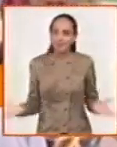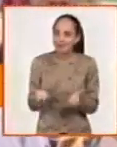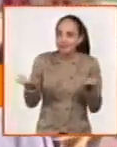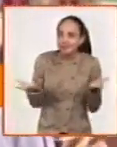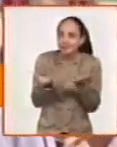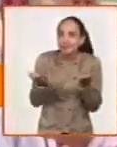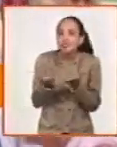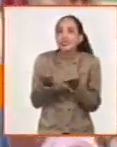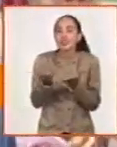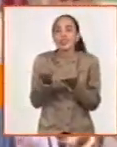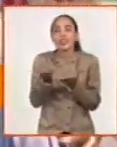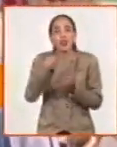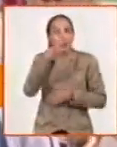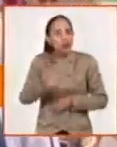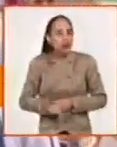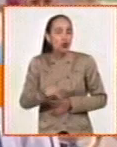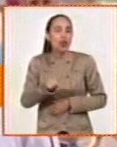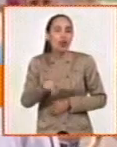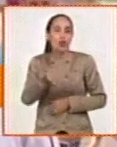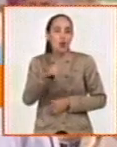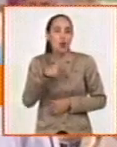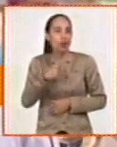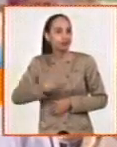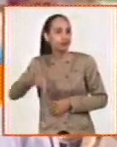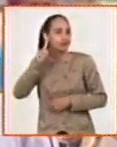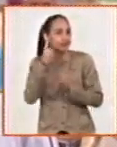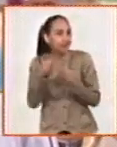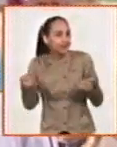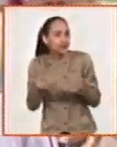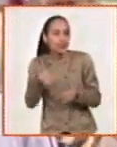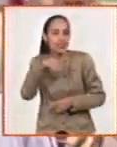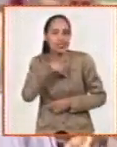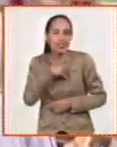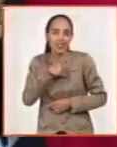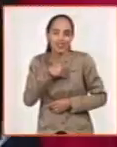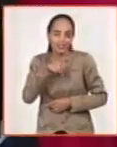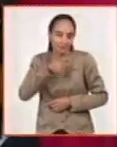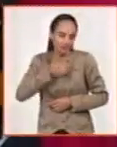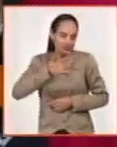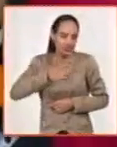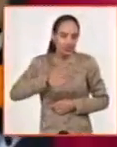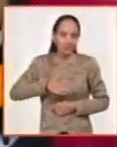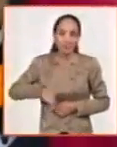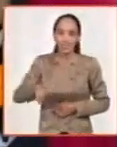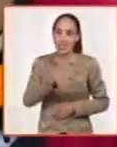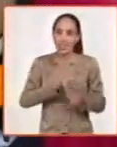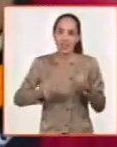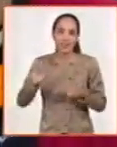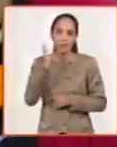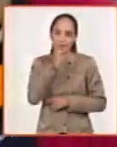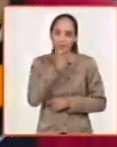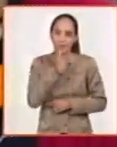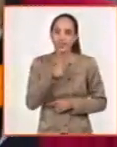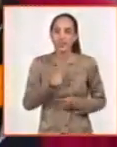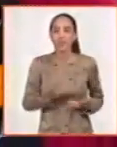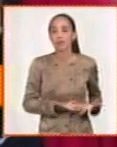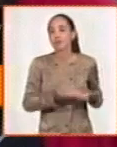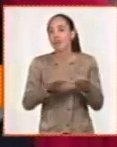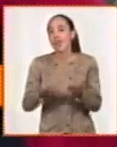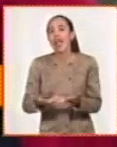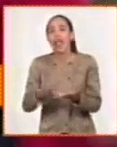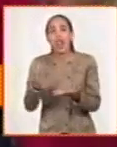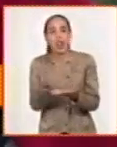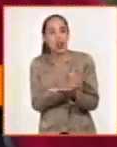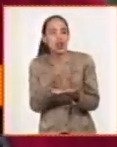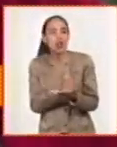es útil para ayudar a sanar a la gente es lo máximo. Traer libros, traer